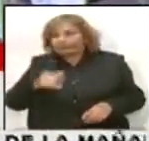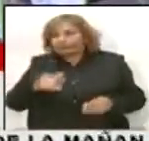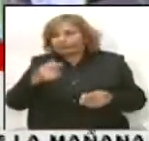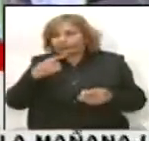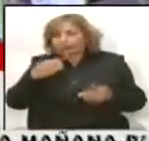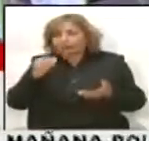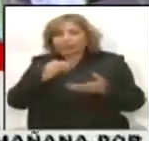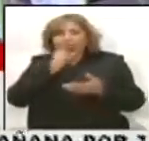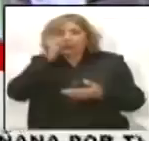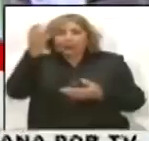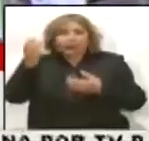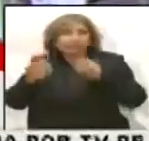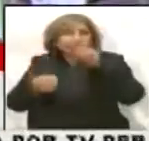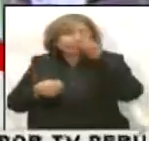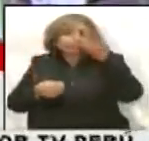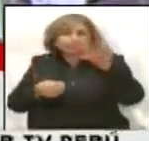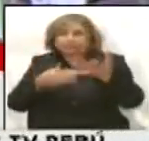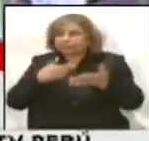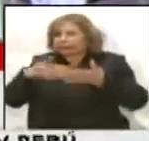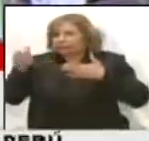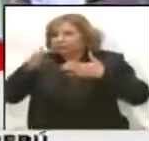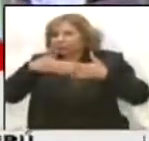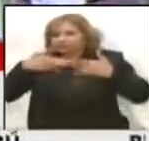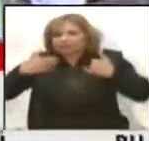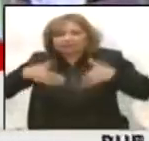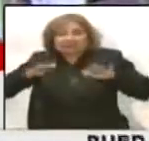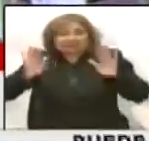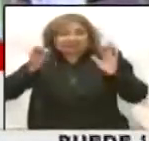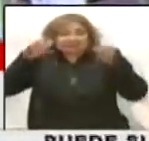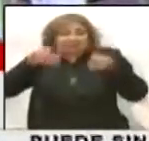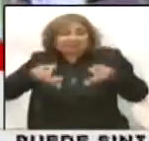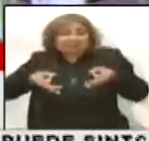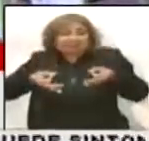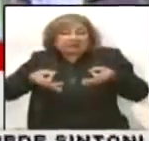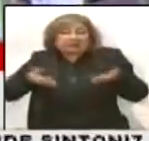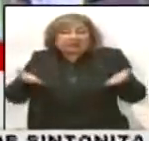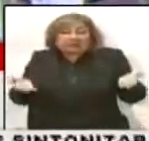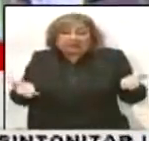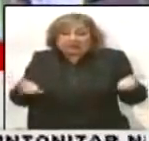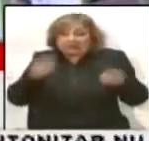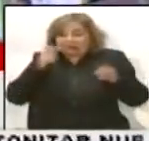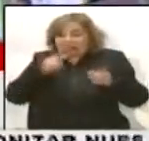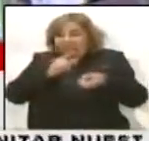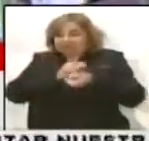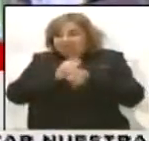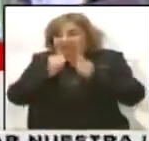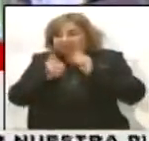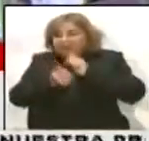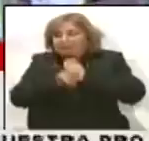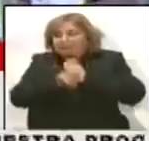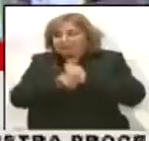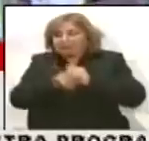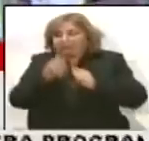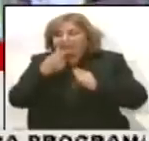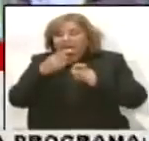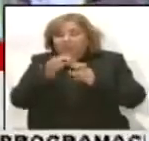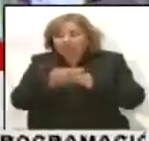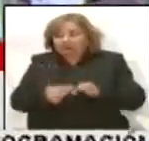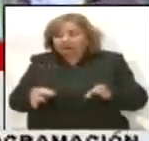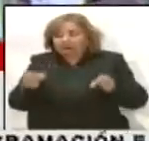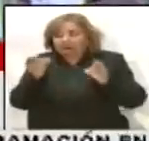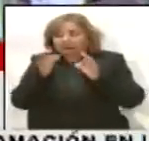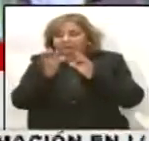gente comenta de cualquier manera, sin fundamentos, y creo que ahí hay que marcar la diferencia. Entonces, creo que sí es importante